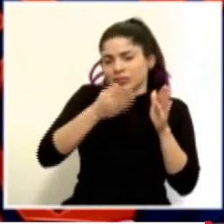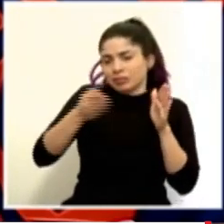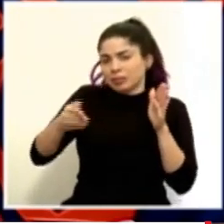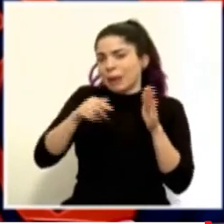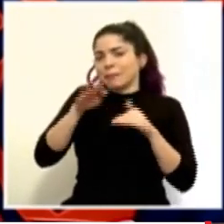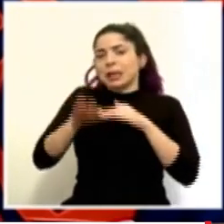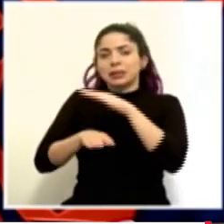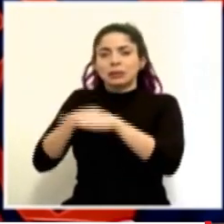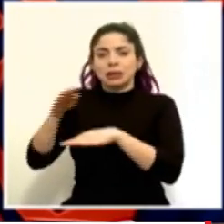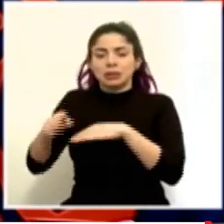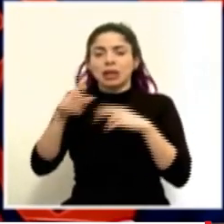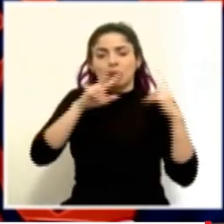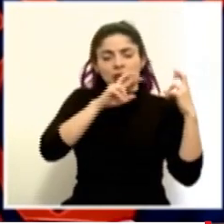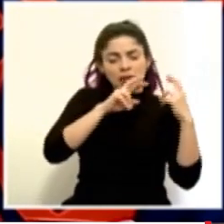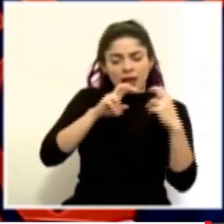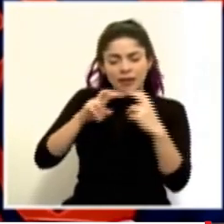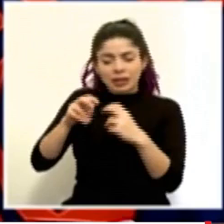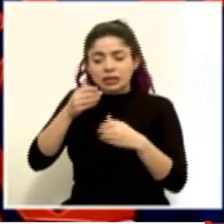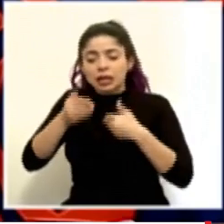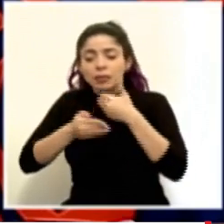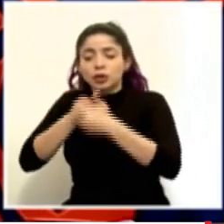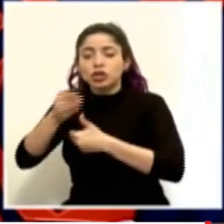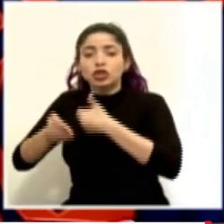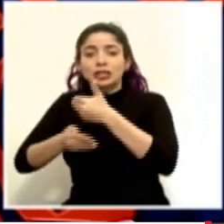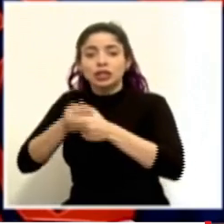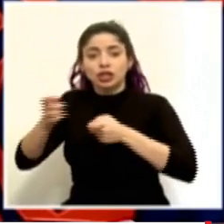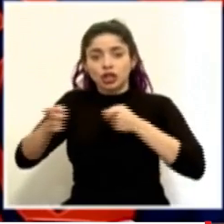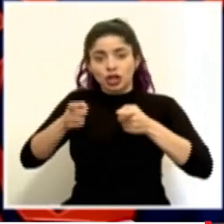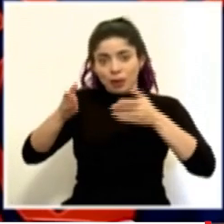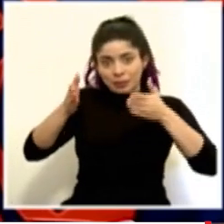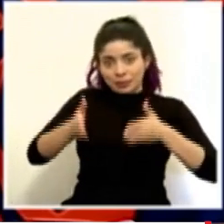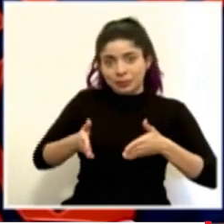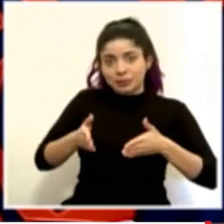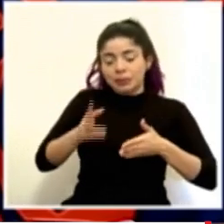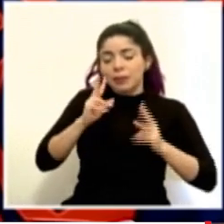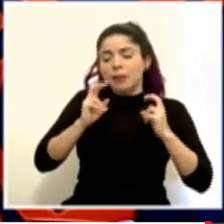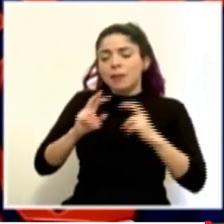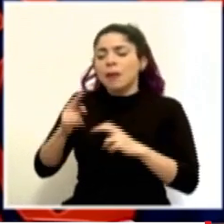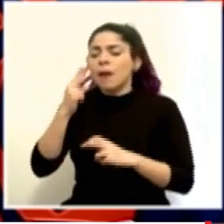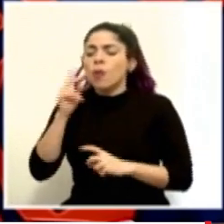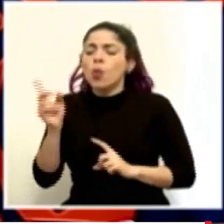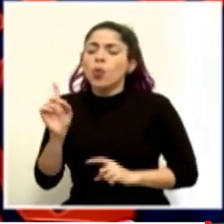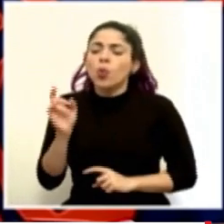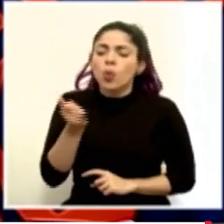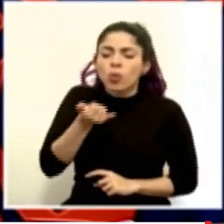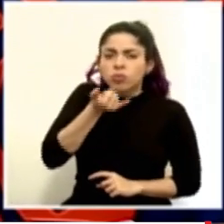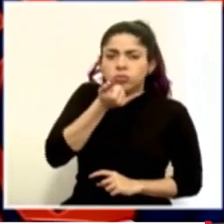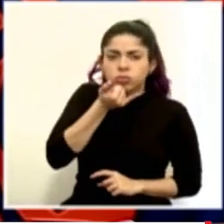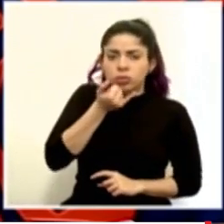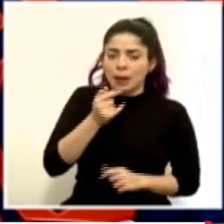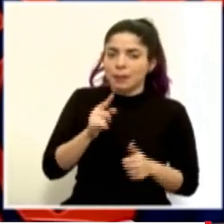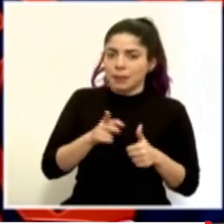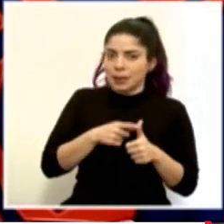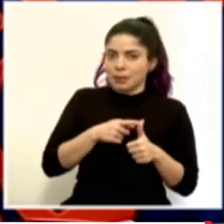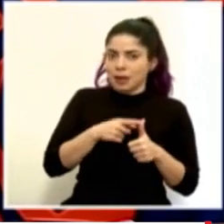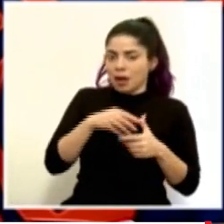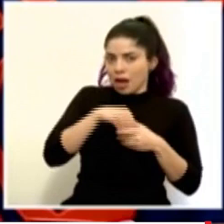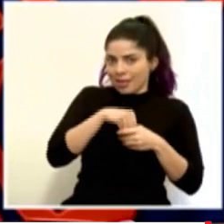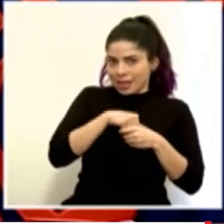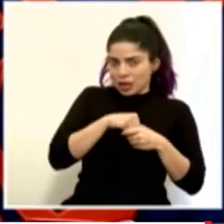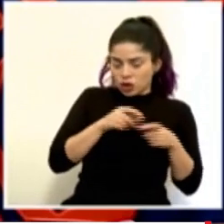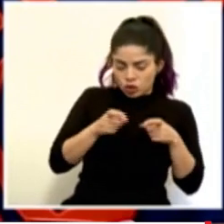eso es lo que queremos revisar, toda esa cadena de logística para ver dónde estuvo la falla. Eso es un tema